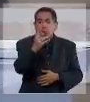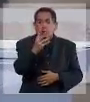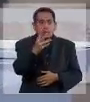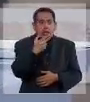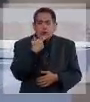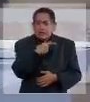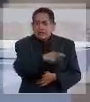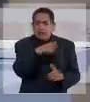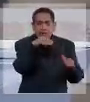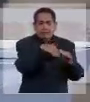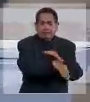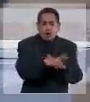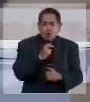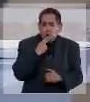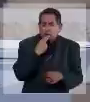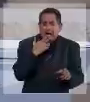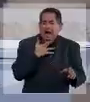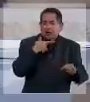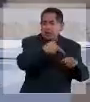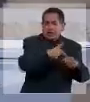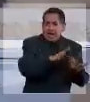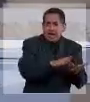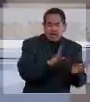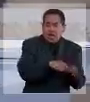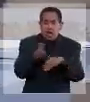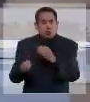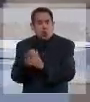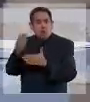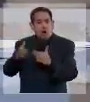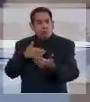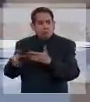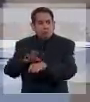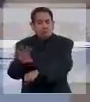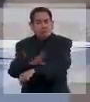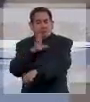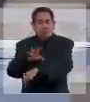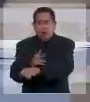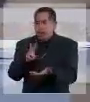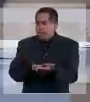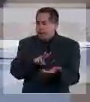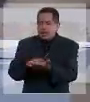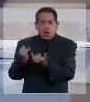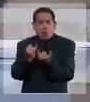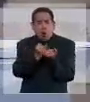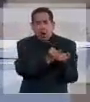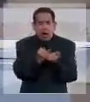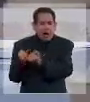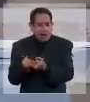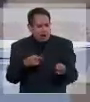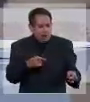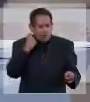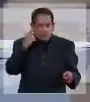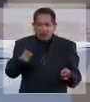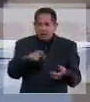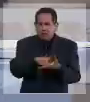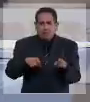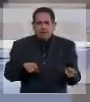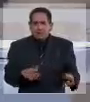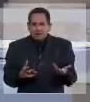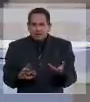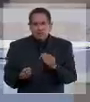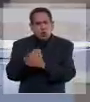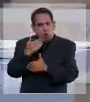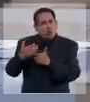del consumo de gasolina, porque los vehículos eléctricos ya van a costar lo mismo o menos que los de combustión interna. Tenemos más bien